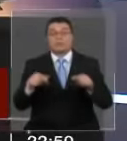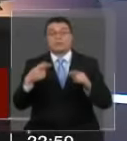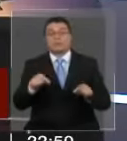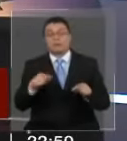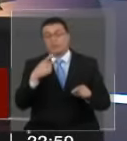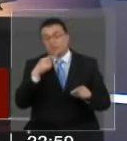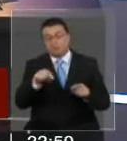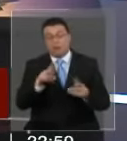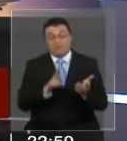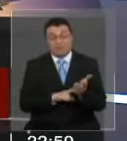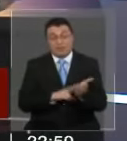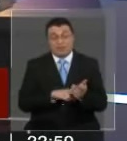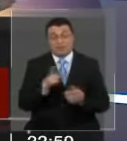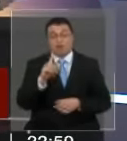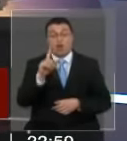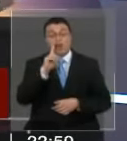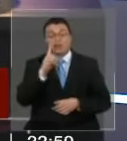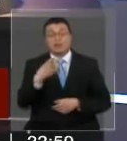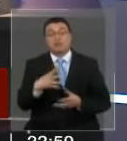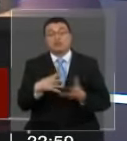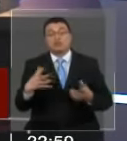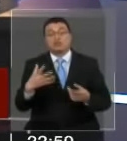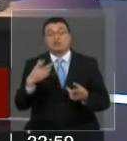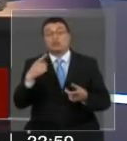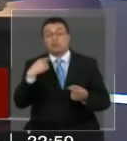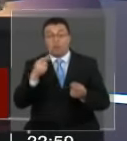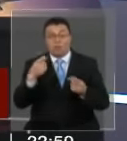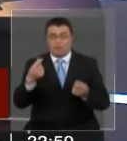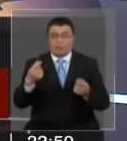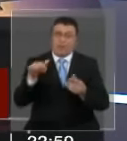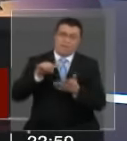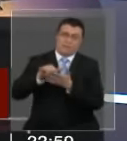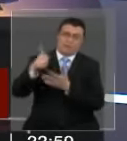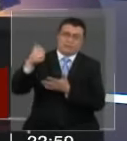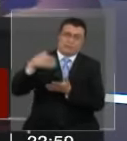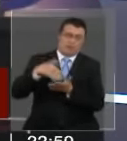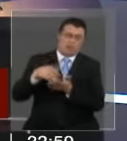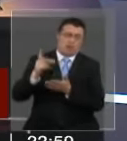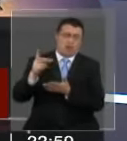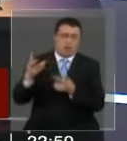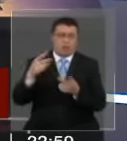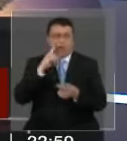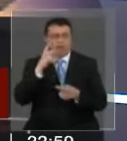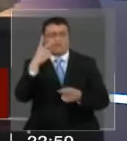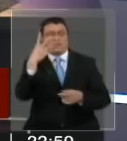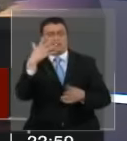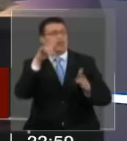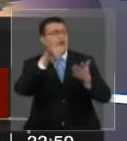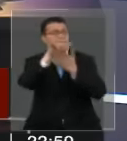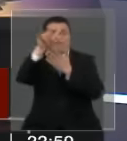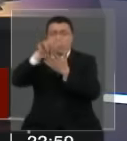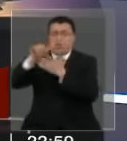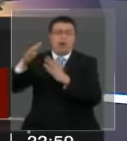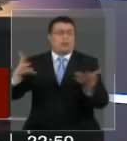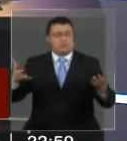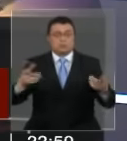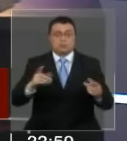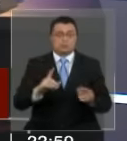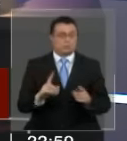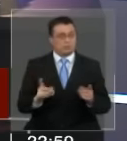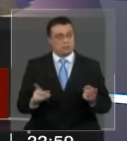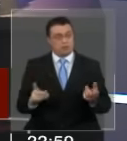Entonces, la verdad es que no tiene mucho sentido y los aviones valdrán 60 millones de dólares y tienes 25 aviones. Tampoco es, estamos hablando